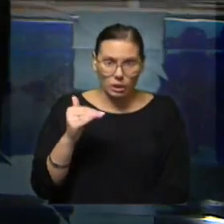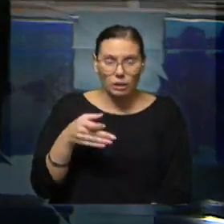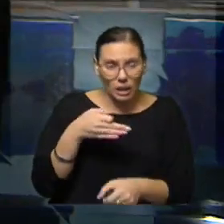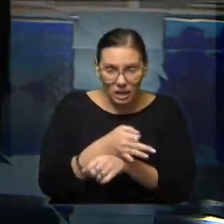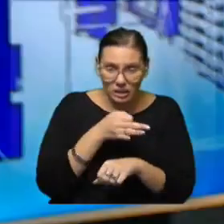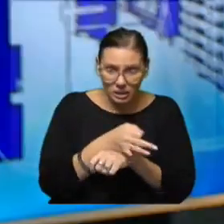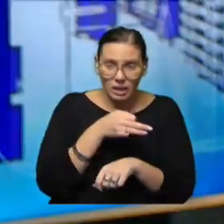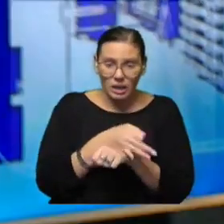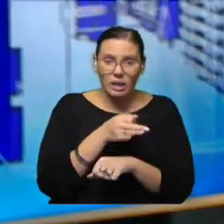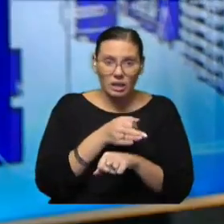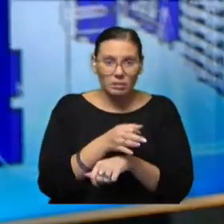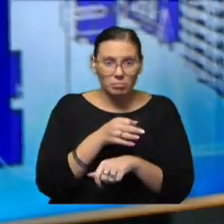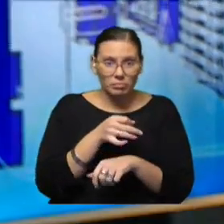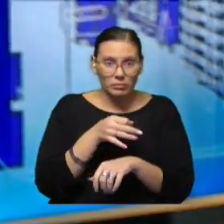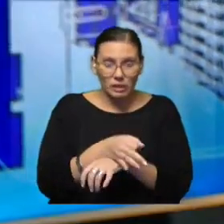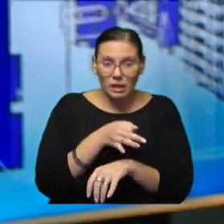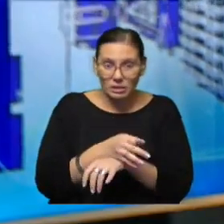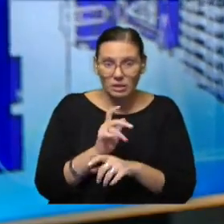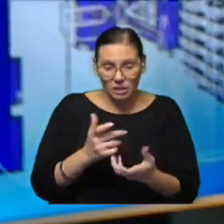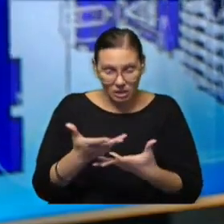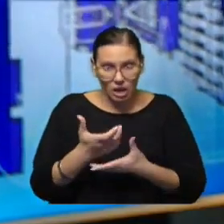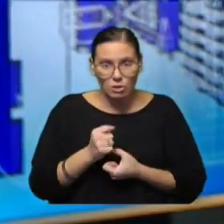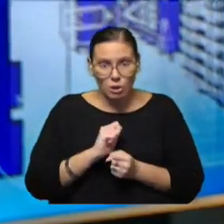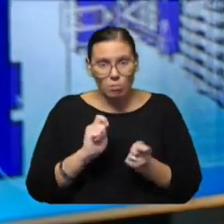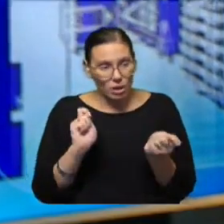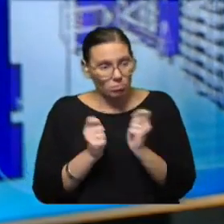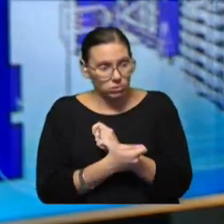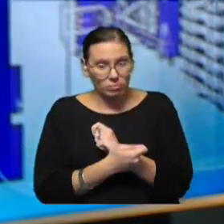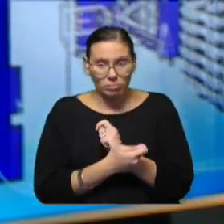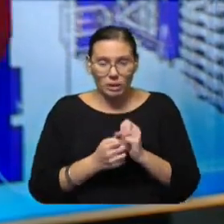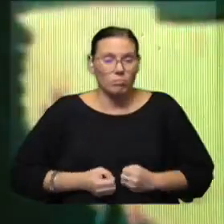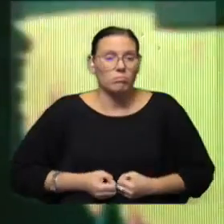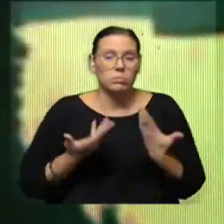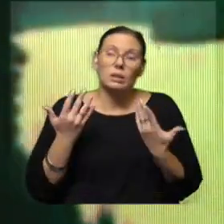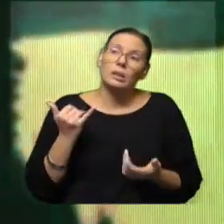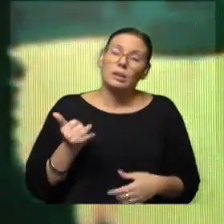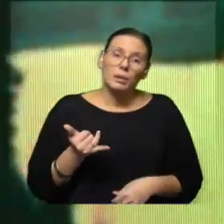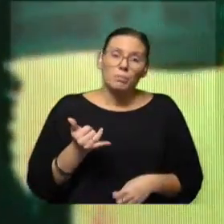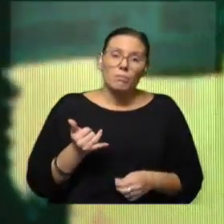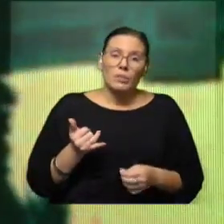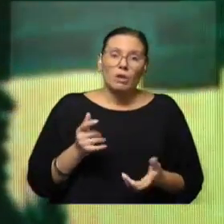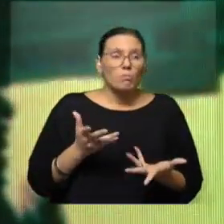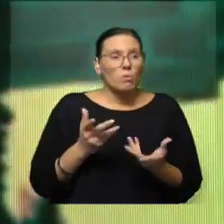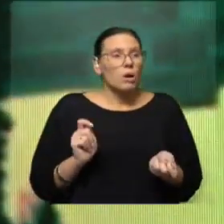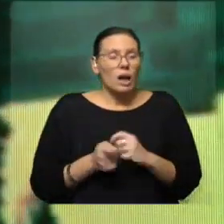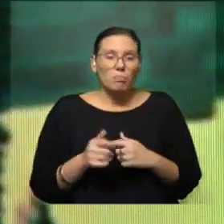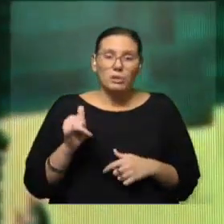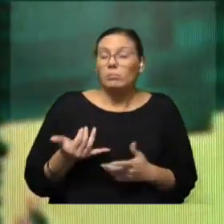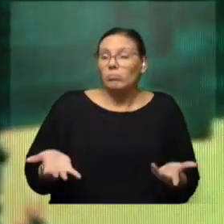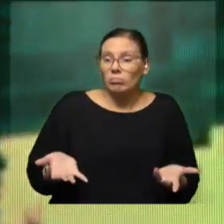clases, ¿te hizo un clic para que vos sacaras lo tuyo? Y fue como un switch así de